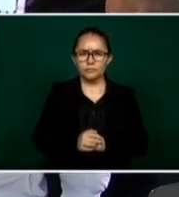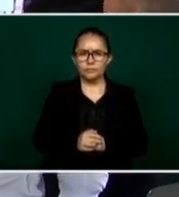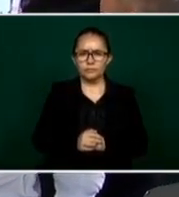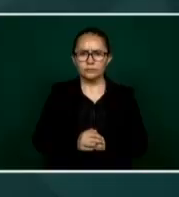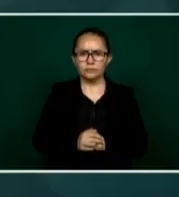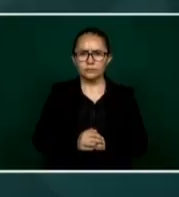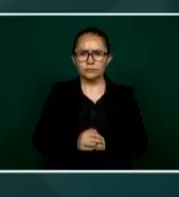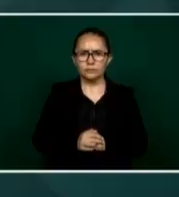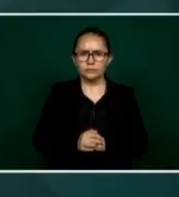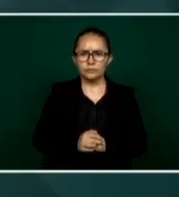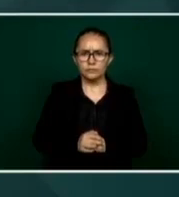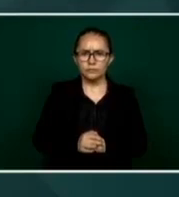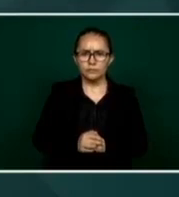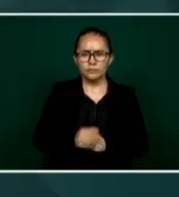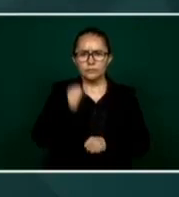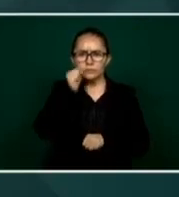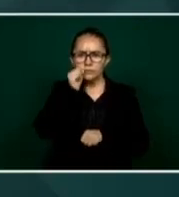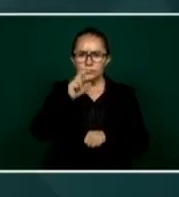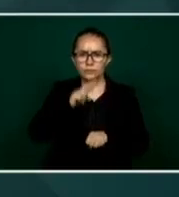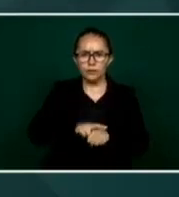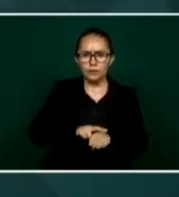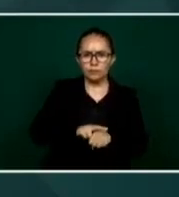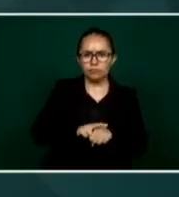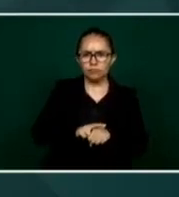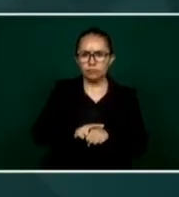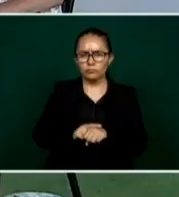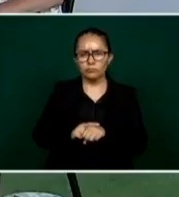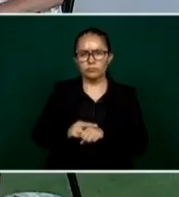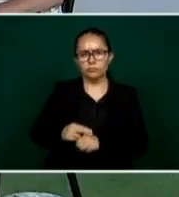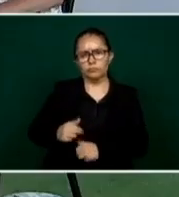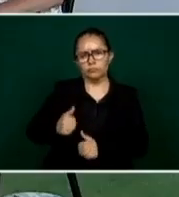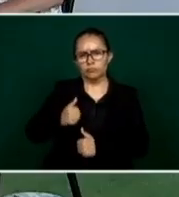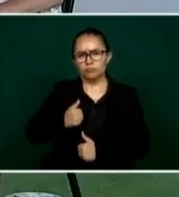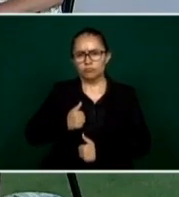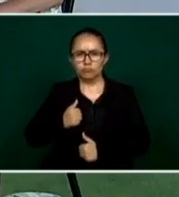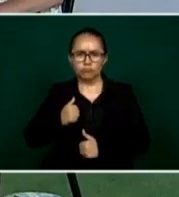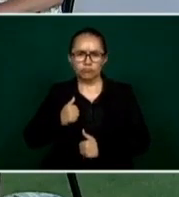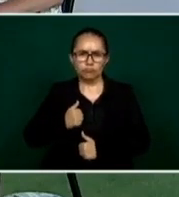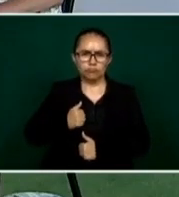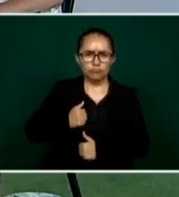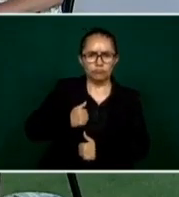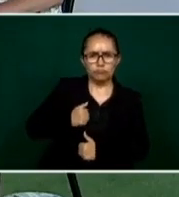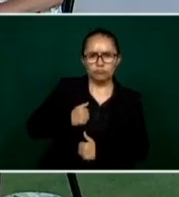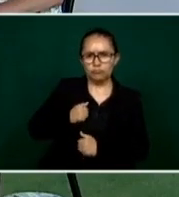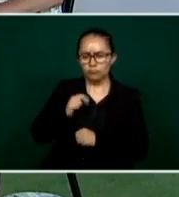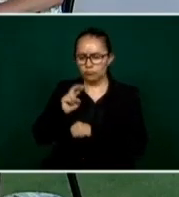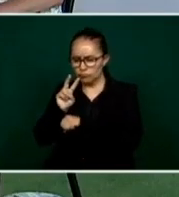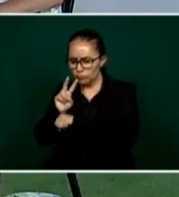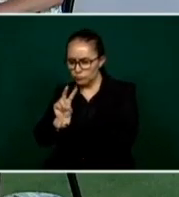el secretario de Seguridad Pública, Alfonso Durazo.